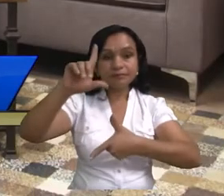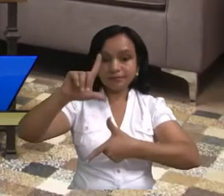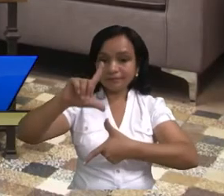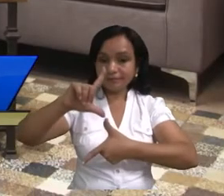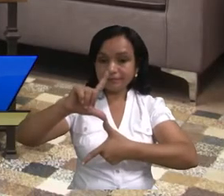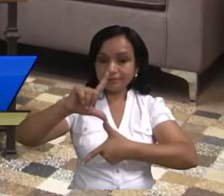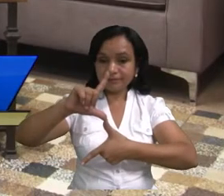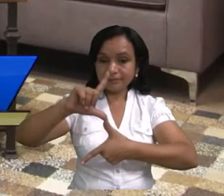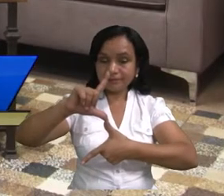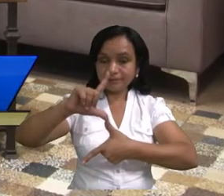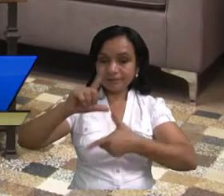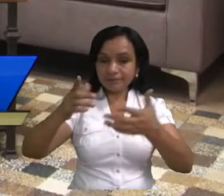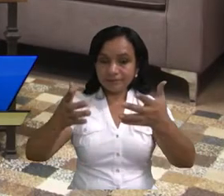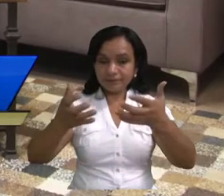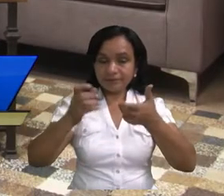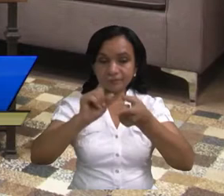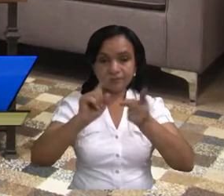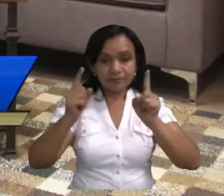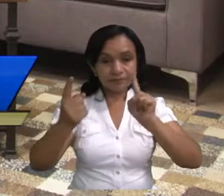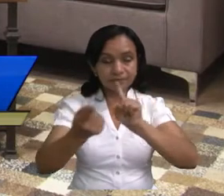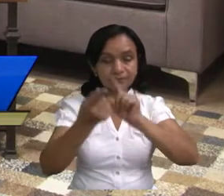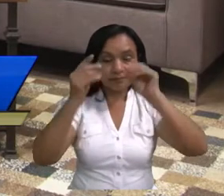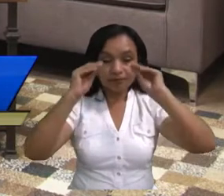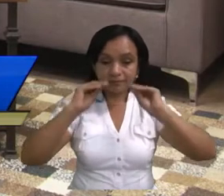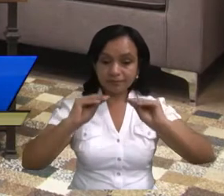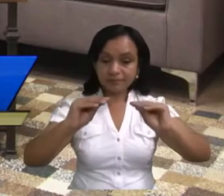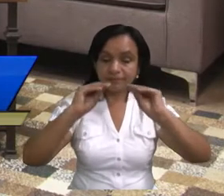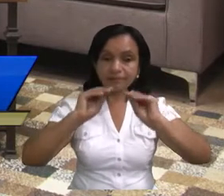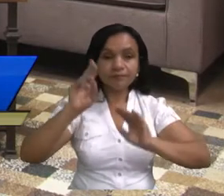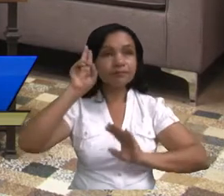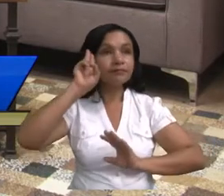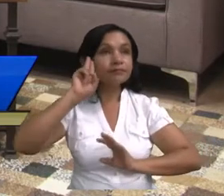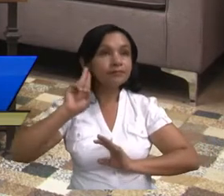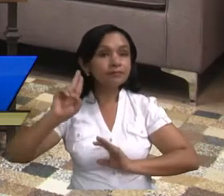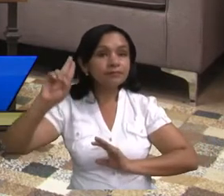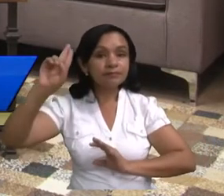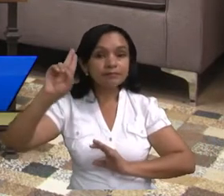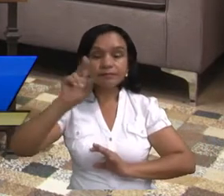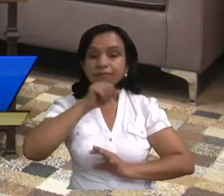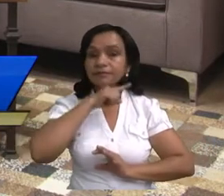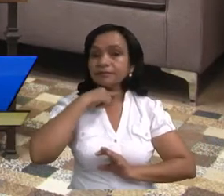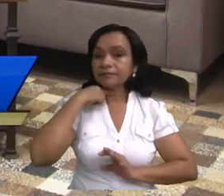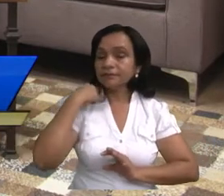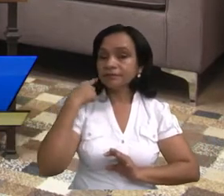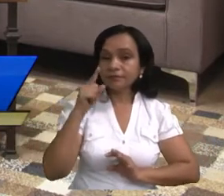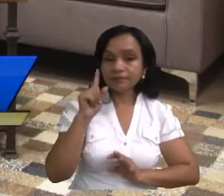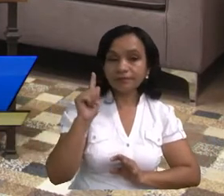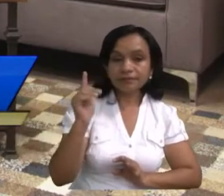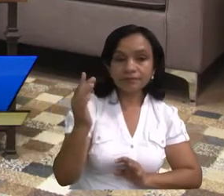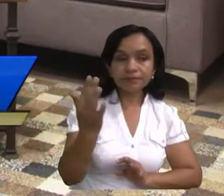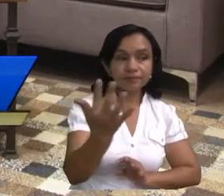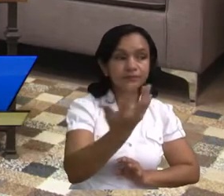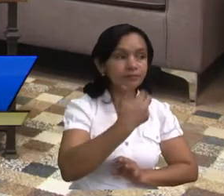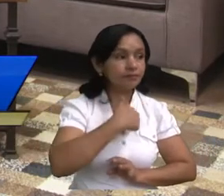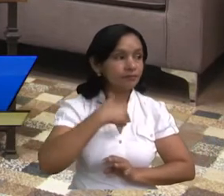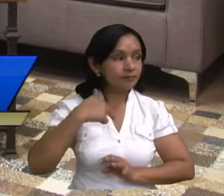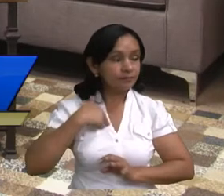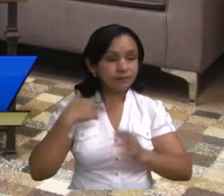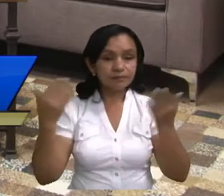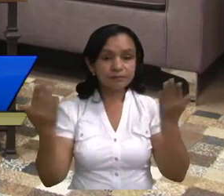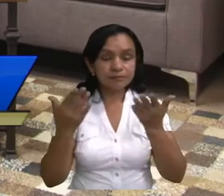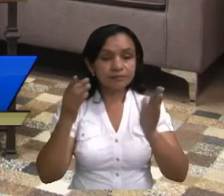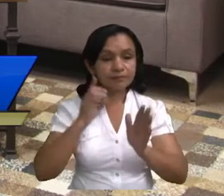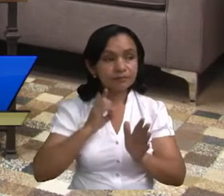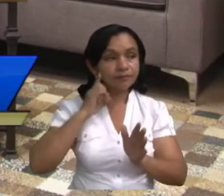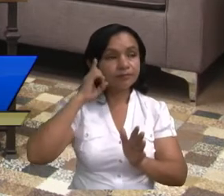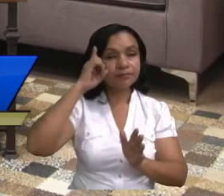se aspiran esos cambios profundos en la educación, para que sea efectivamente esa educación para todo. Entonces es el desarrollo